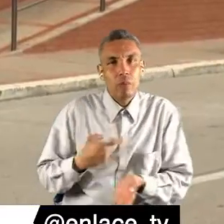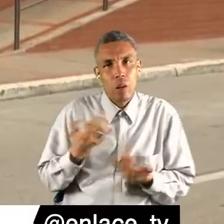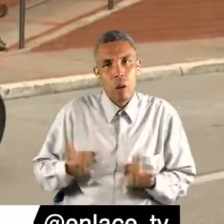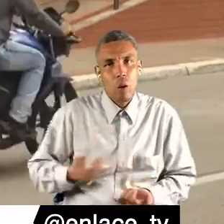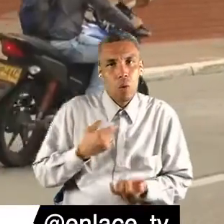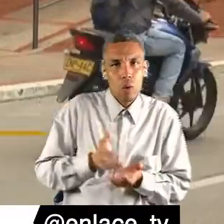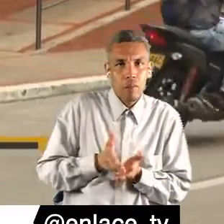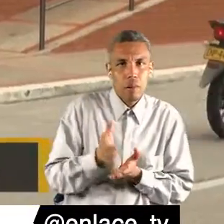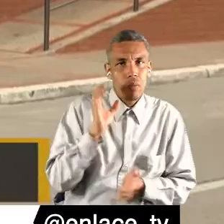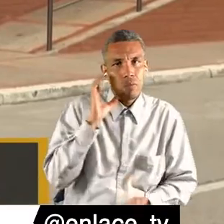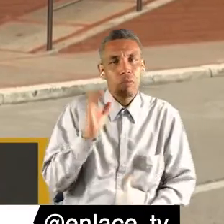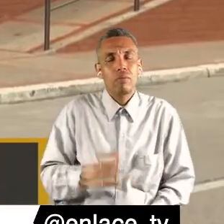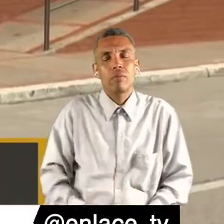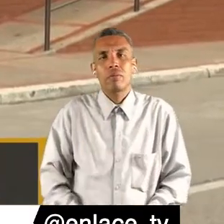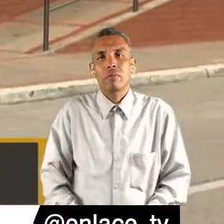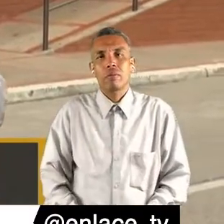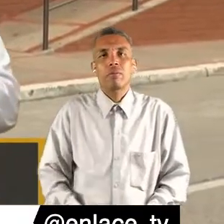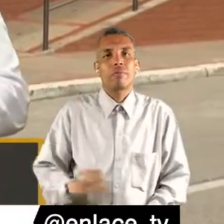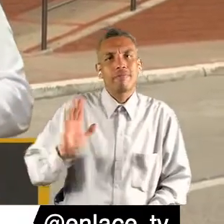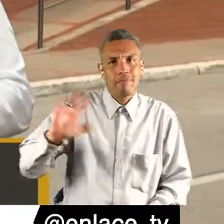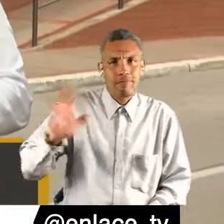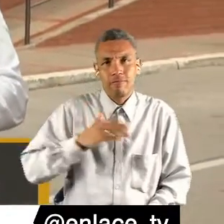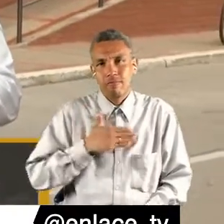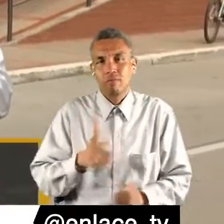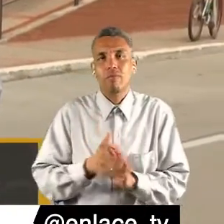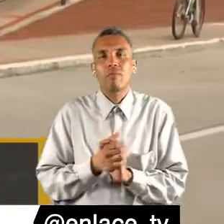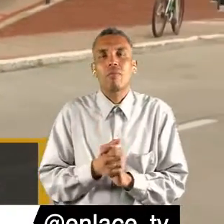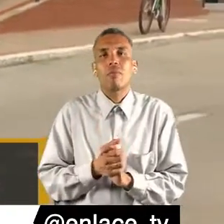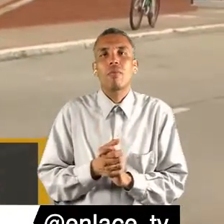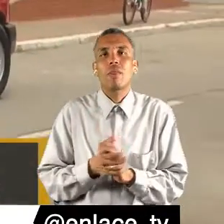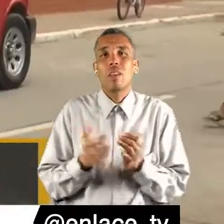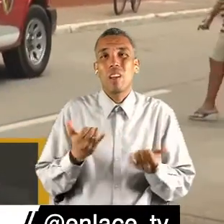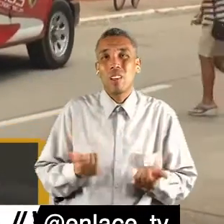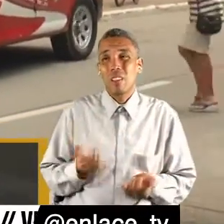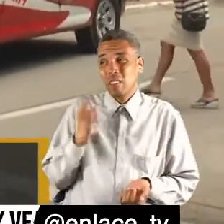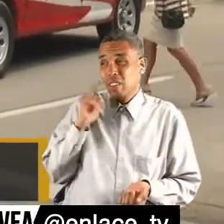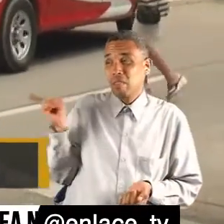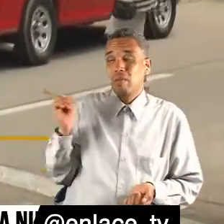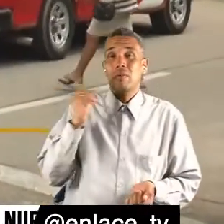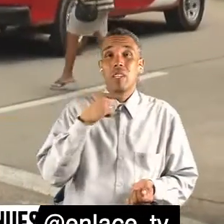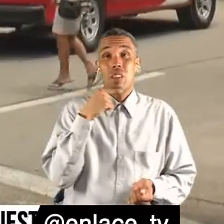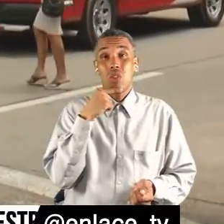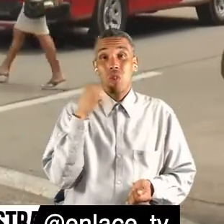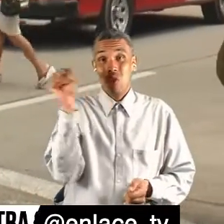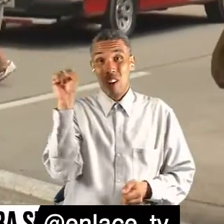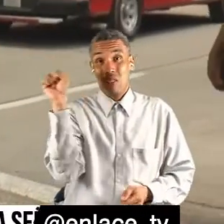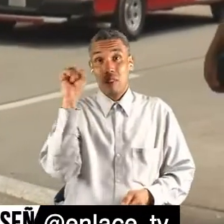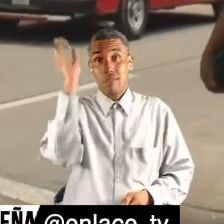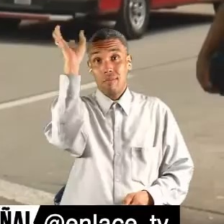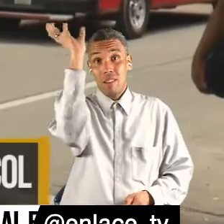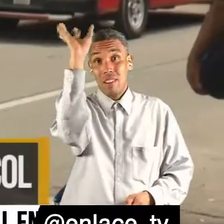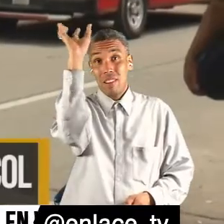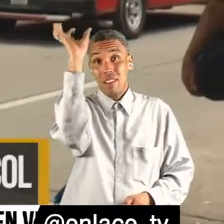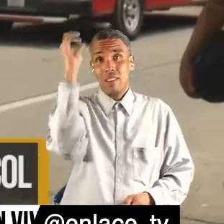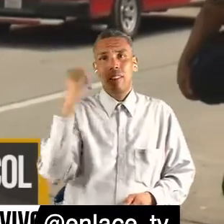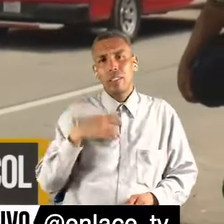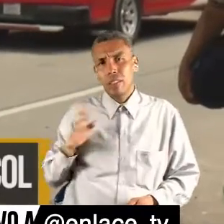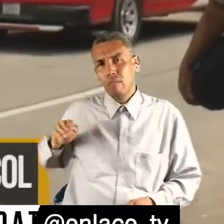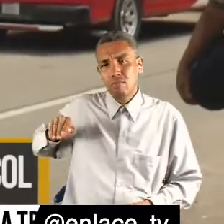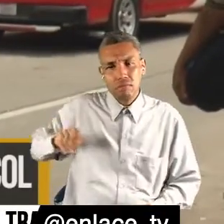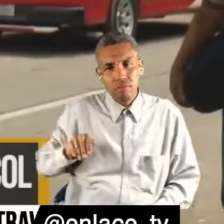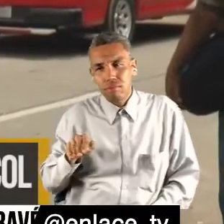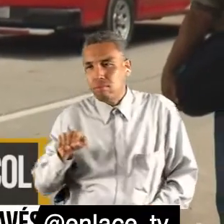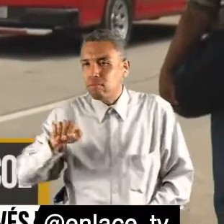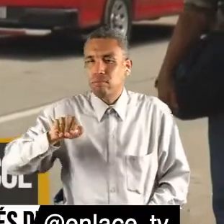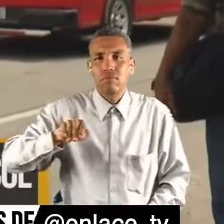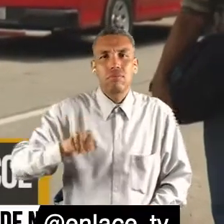Saludos compañeros en estudios, amable teleaudiencia, Enlace Noticias. Este es el momento en que arriba una ambulancia del Cuerpo de Bomberos Voluntarios porque se ha presentado una explosión